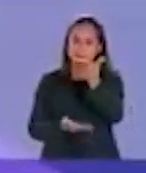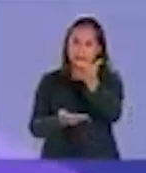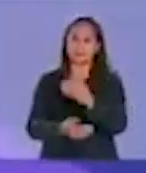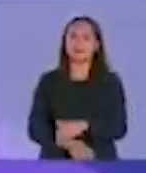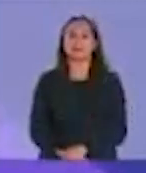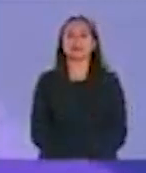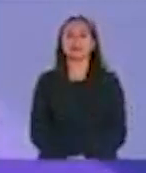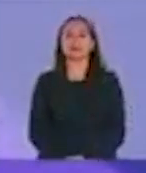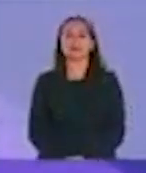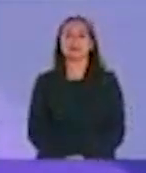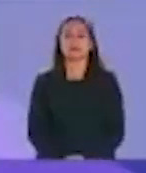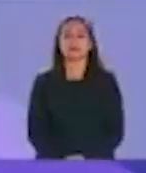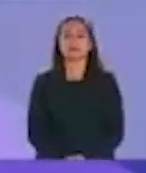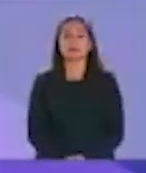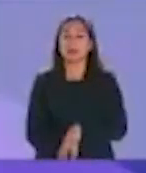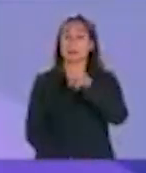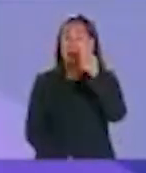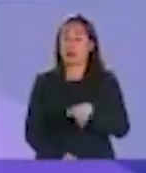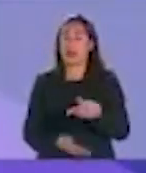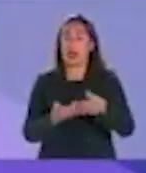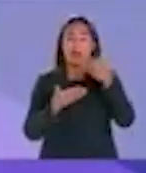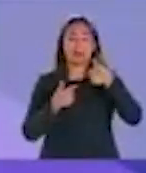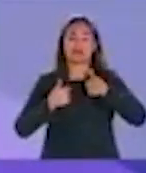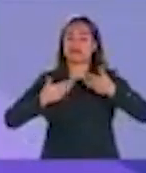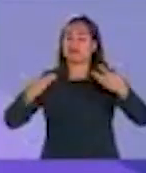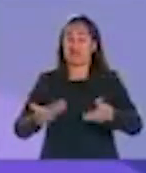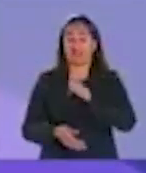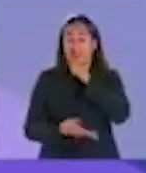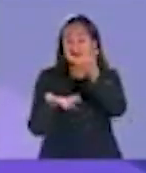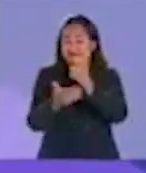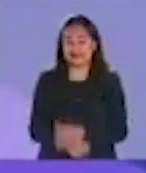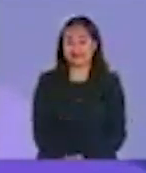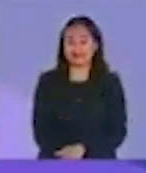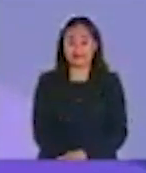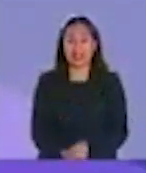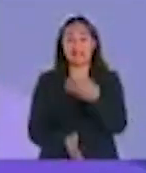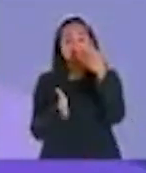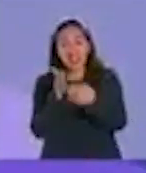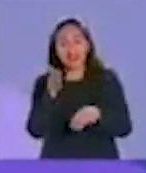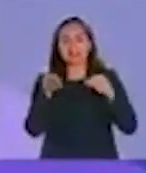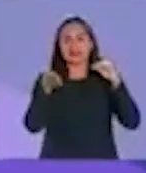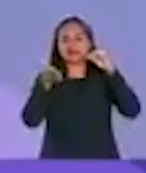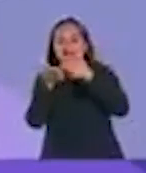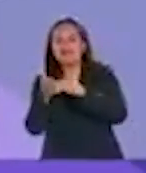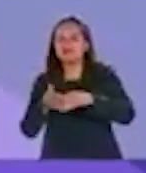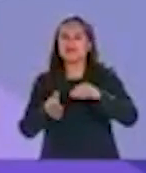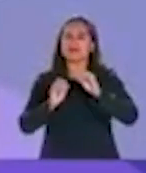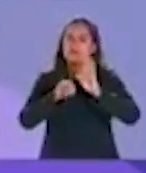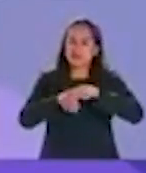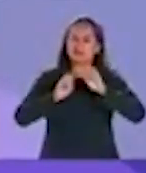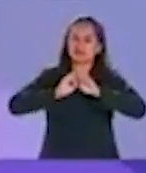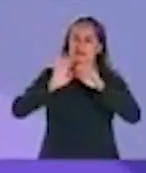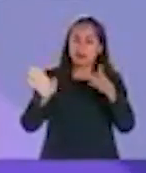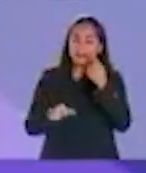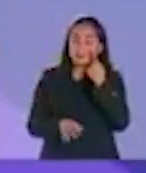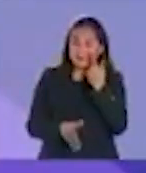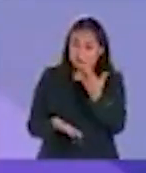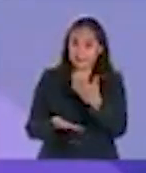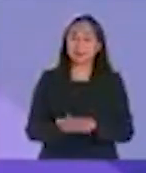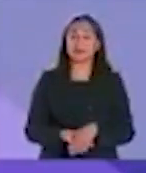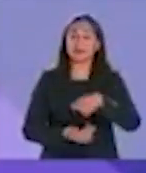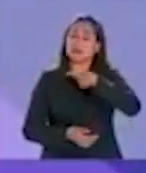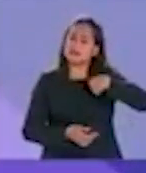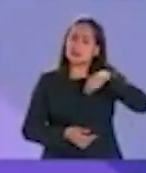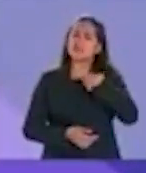la verdad es que no se ha hecho nada en nuestro plan de acción está muy concreta la situación hemos dedicado muy poco dinero